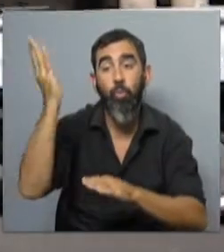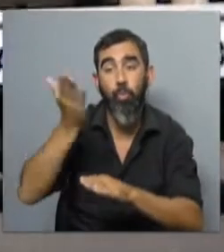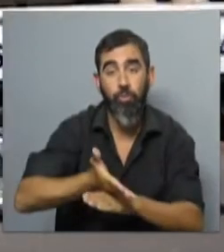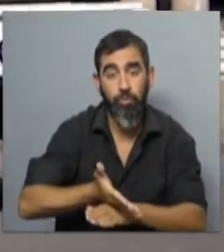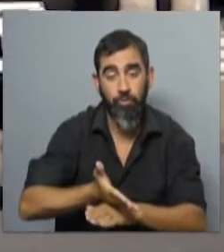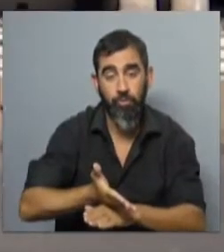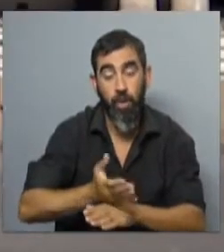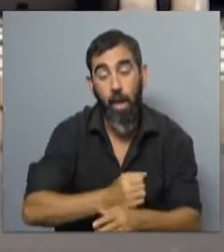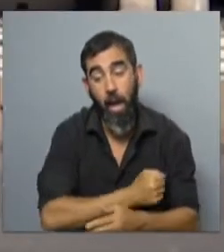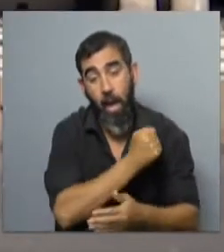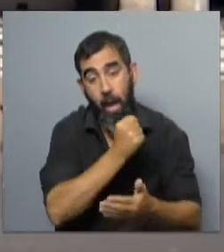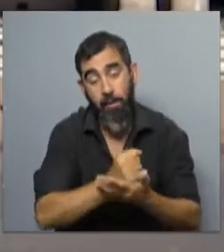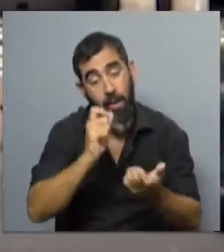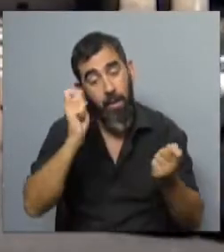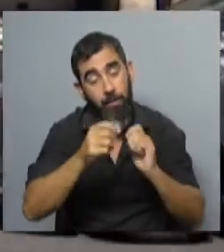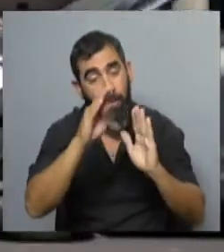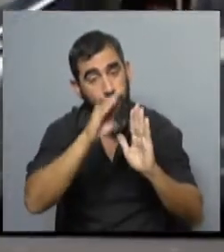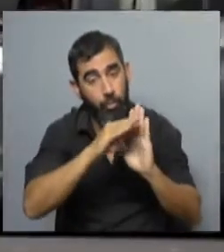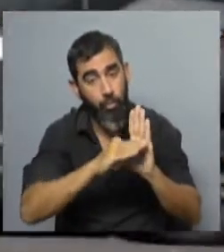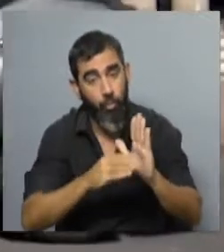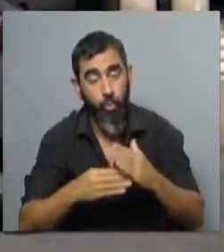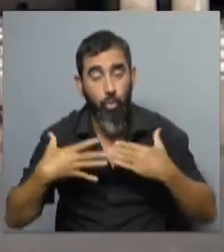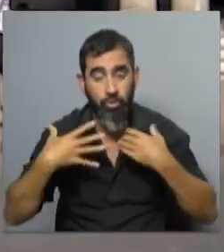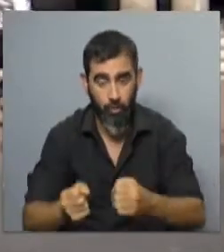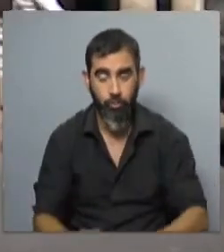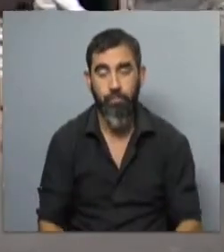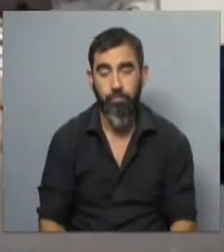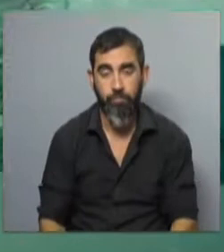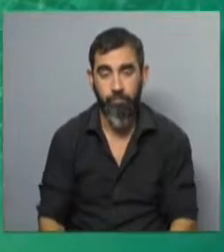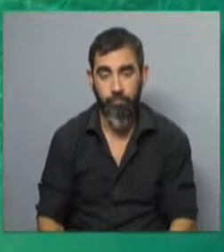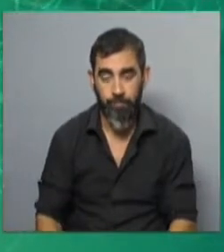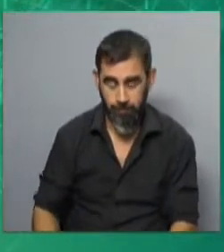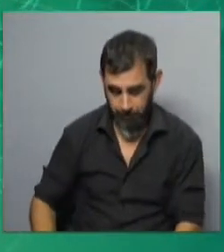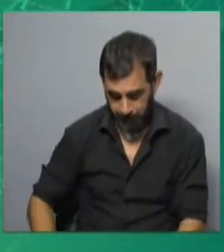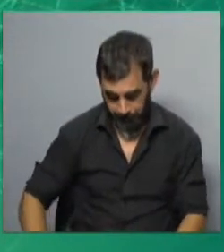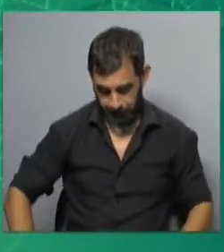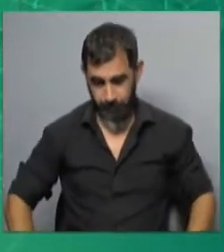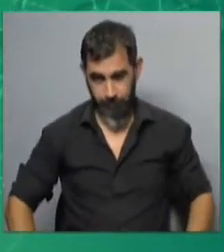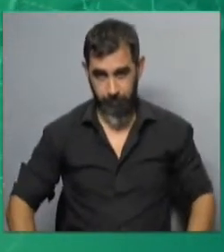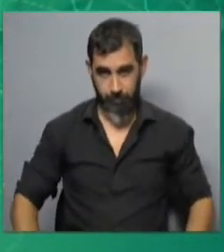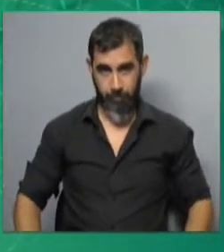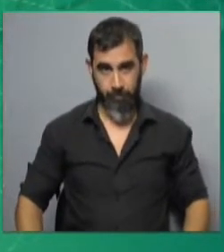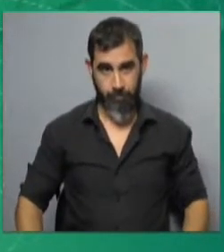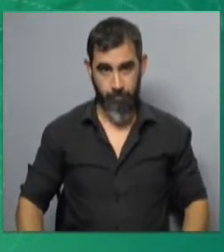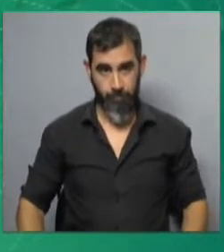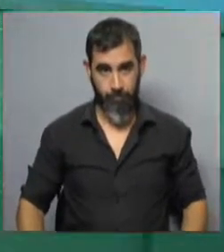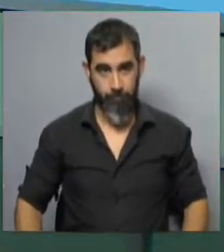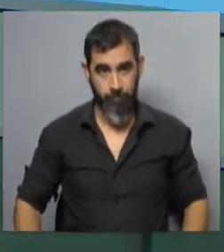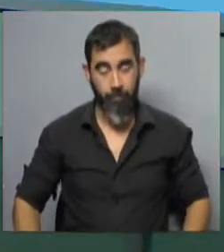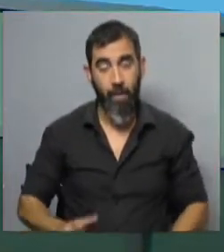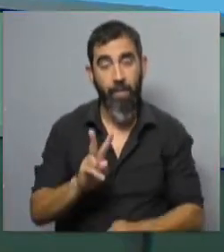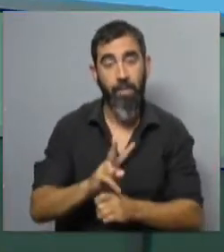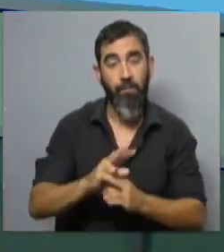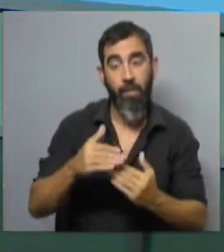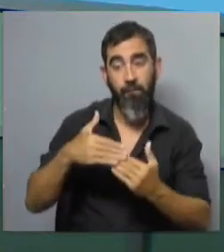65% hasta que se cambien los protocolos sanitarios. Volvemos con ustedes, Rosina. Muchas gracias, Mauricio. La Defensoría